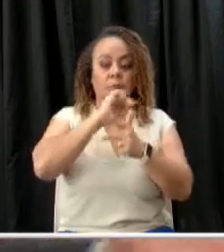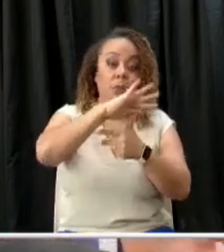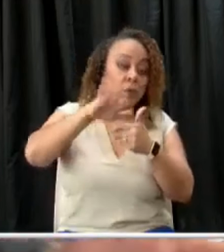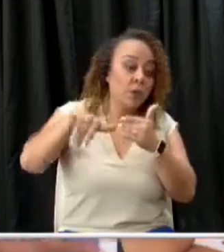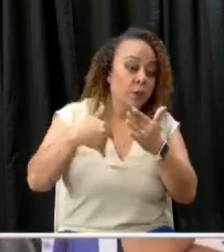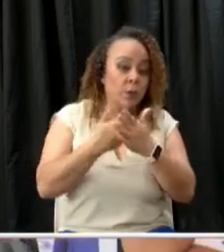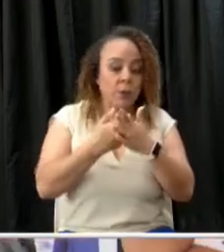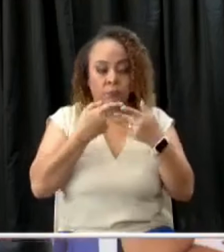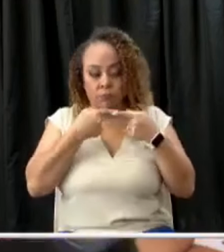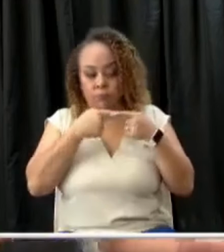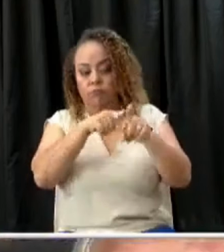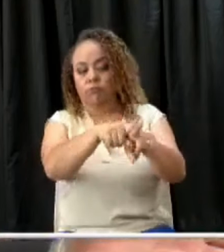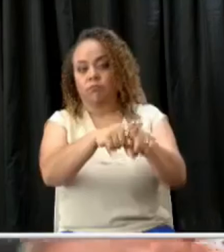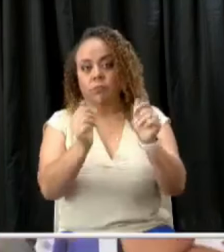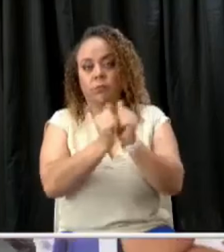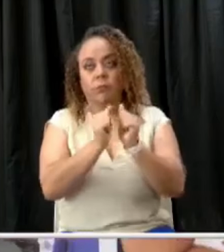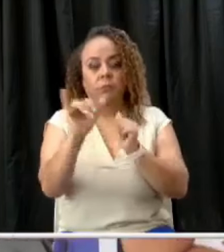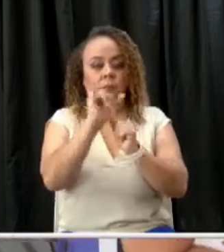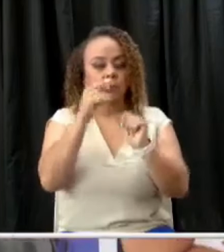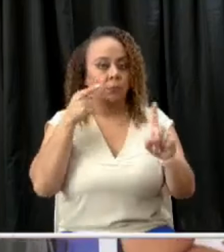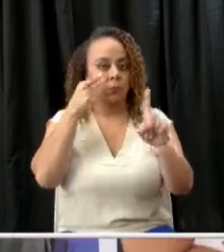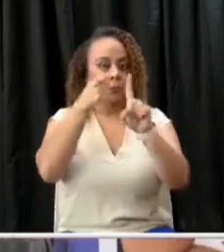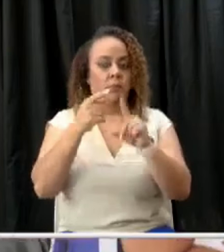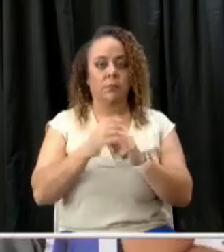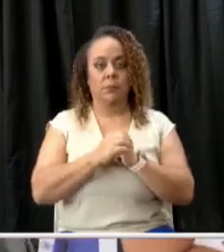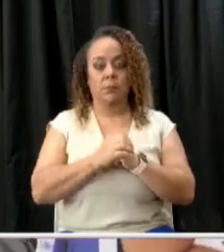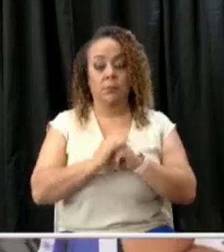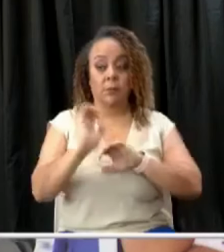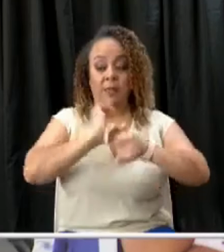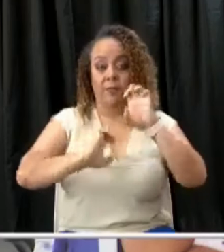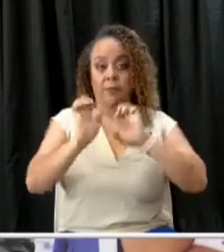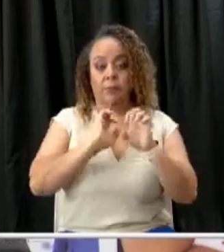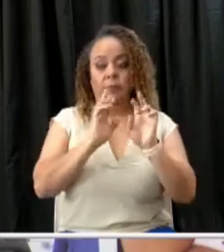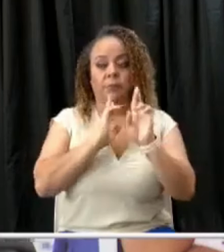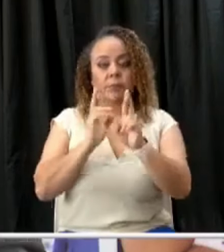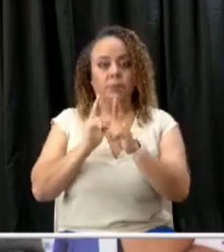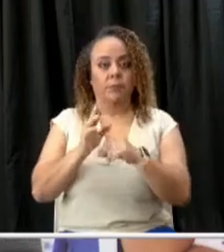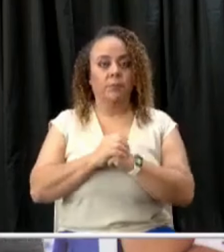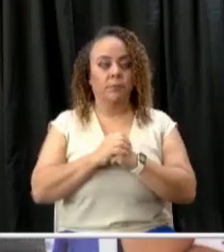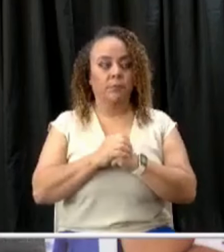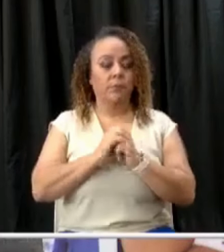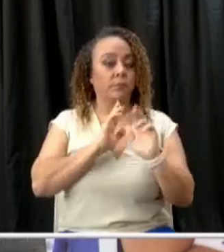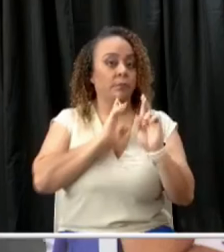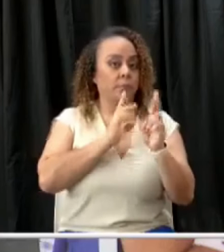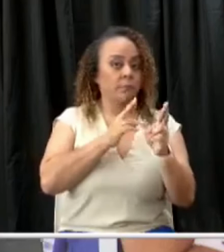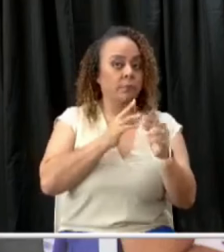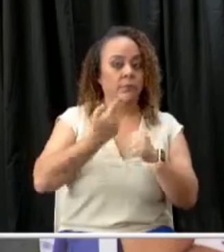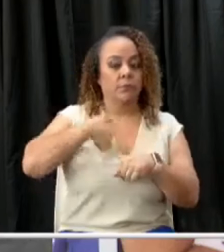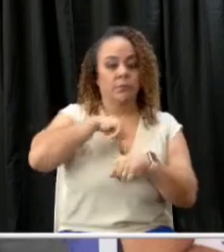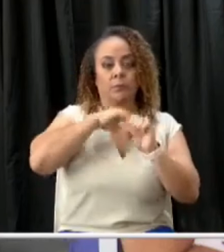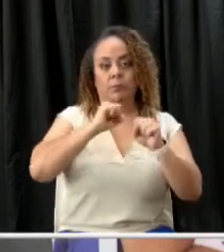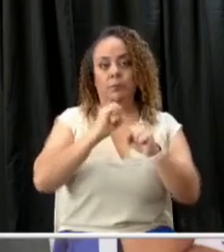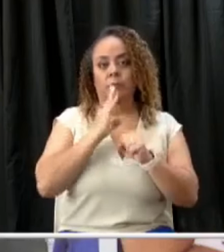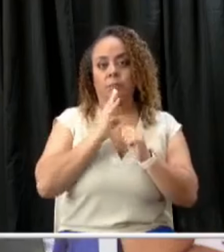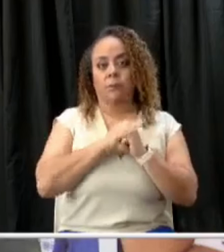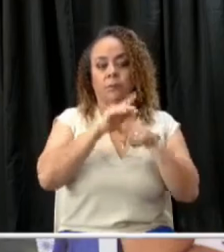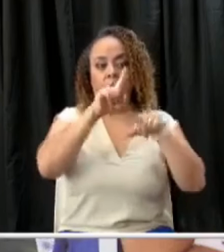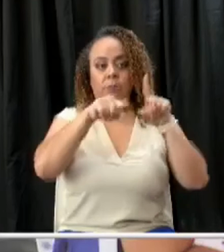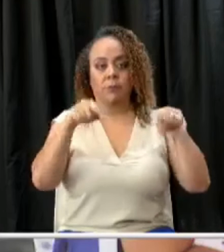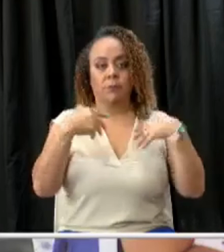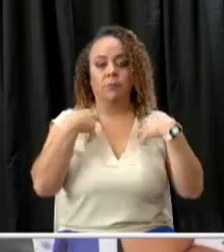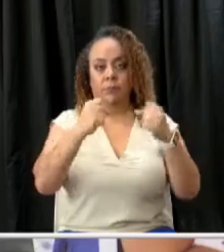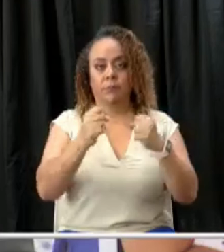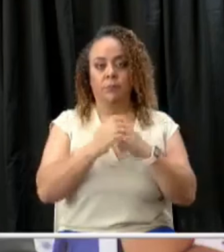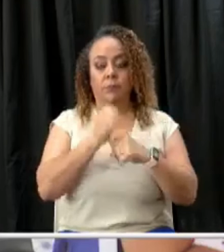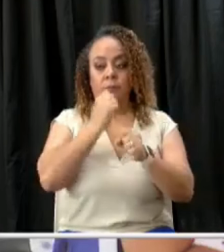están alineados con las mismas metas, evaluar los resultados, tanto los resultados, podemos estar hablando de indicadores de